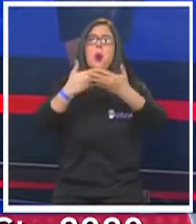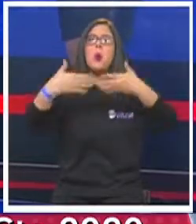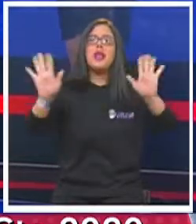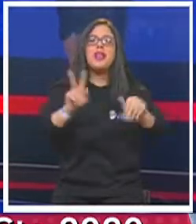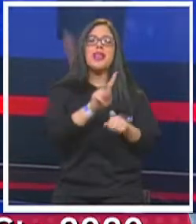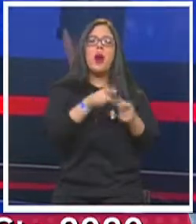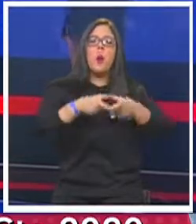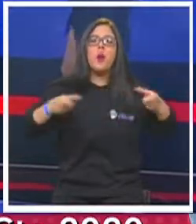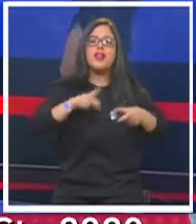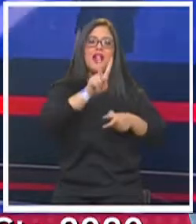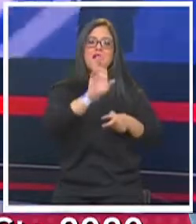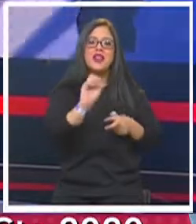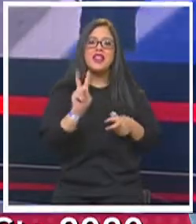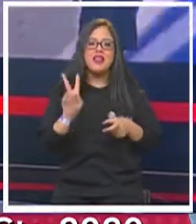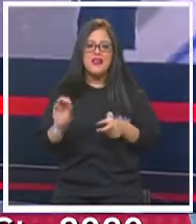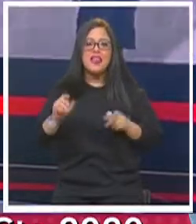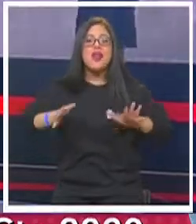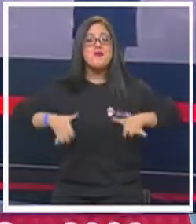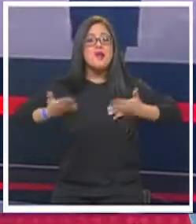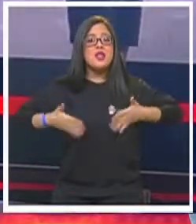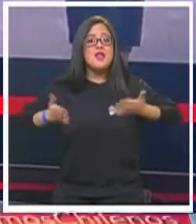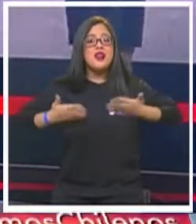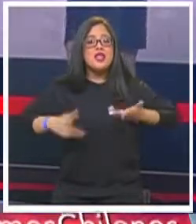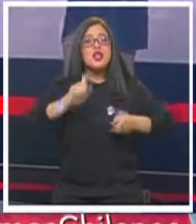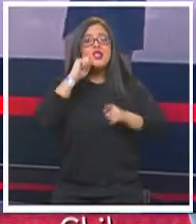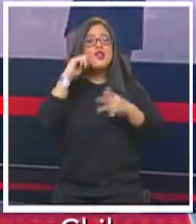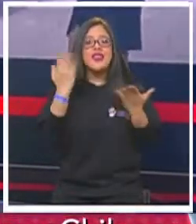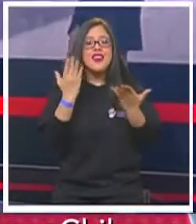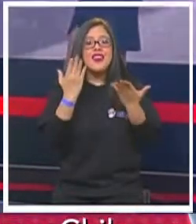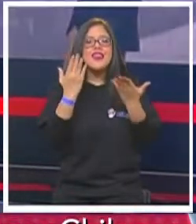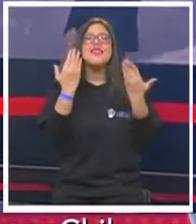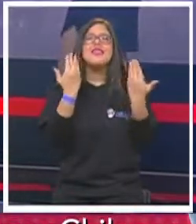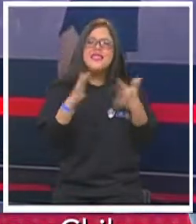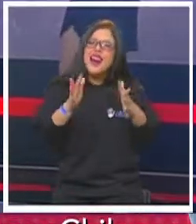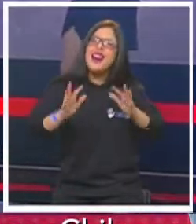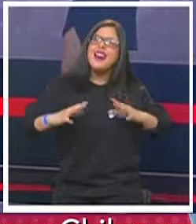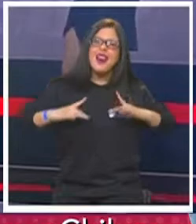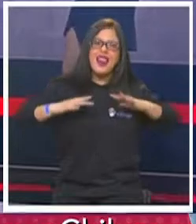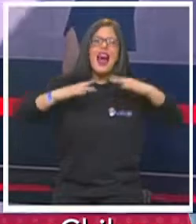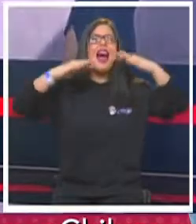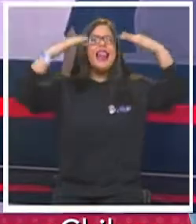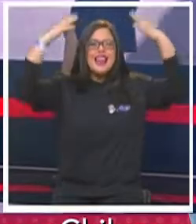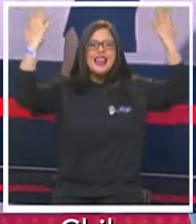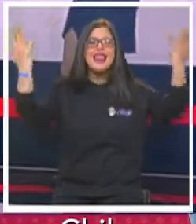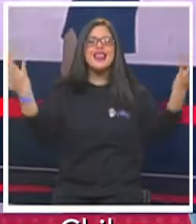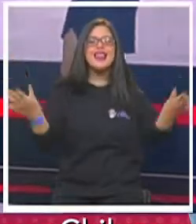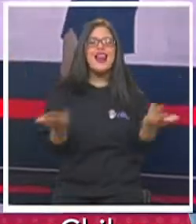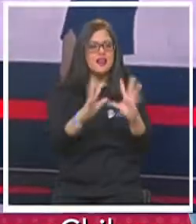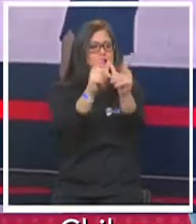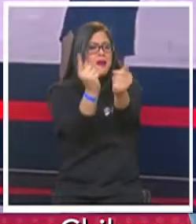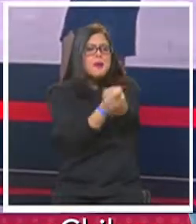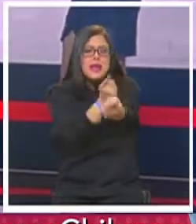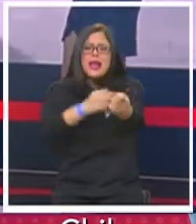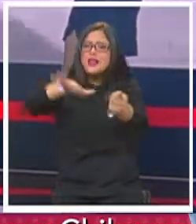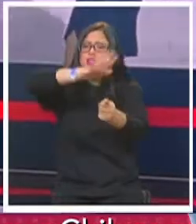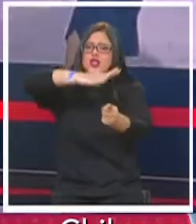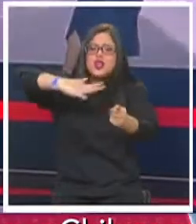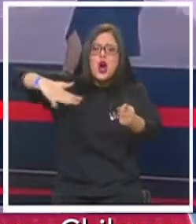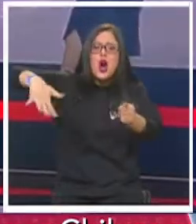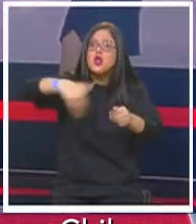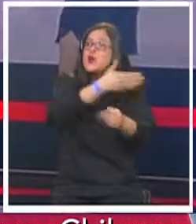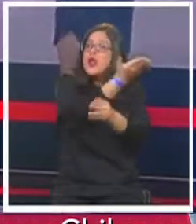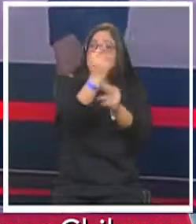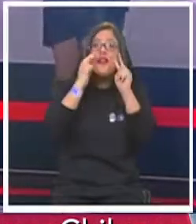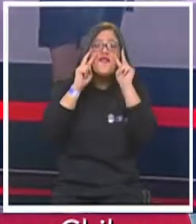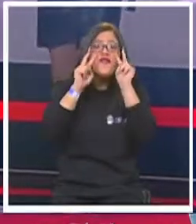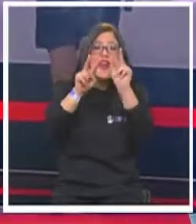2020. Así que esta motivación que sirva para comenzar con alegría, que sea familiar, todos esos paneles